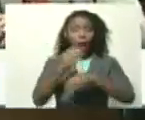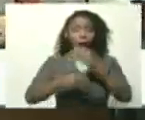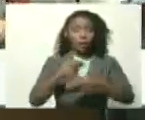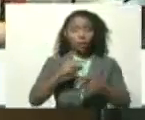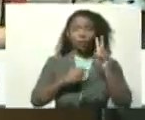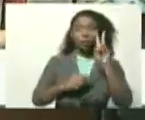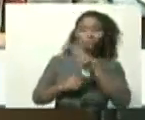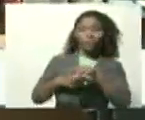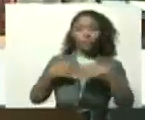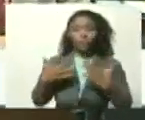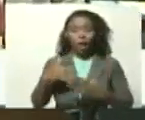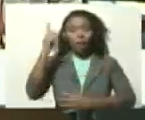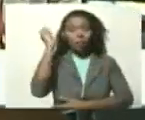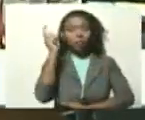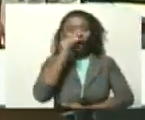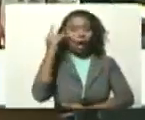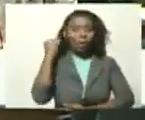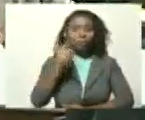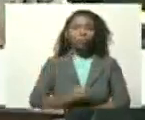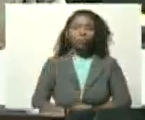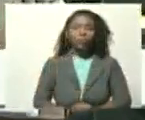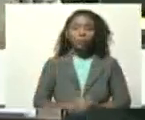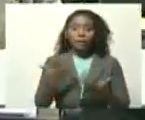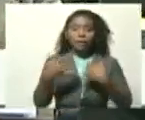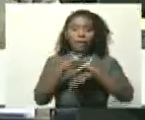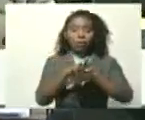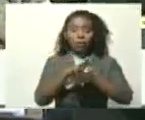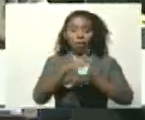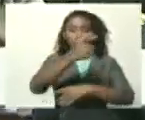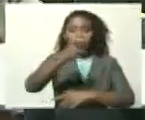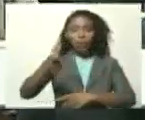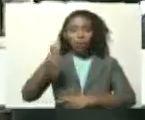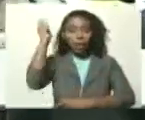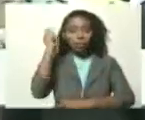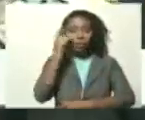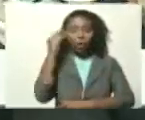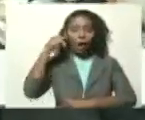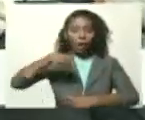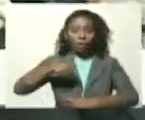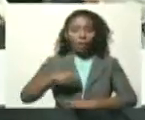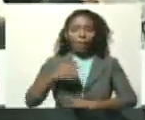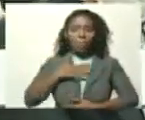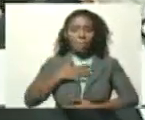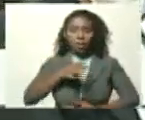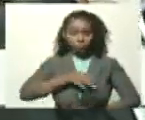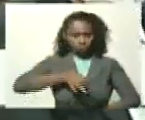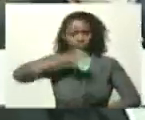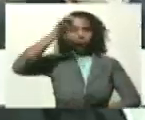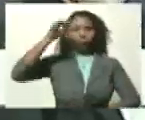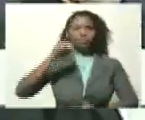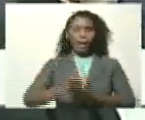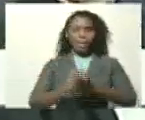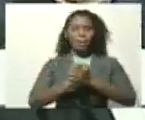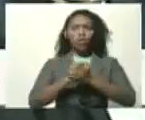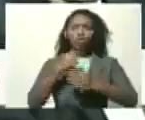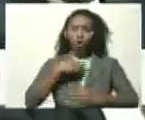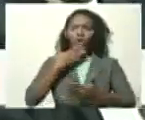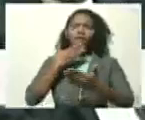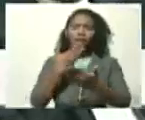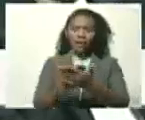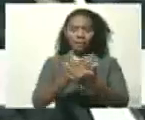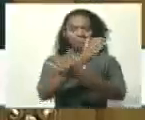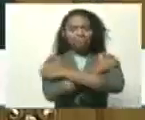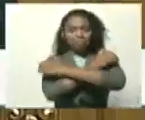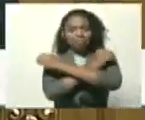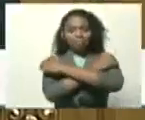que ver con los diputados y las diputadas que la integran. Desde mi espíritu de camaradería les doy las gracias y los